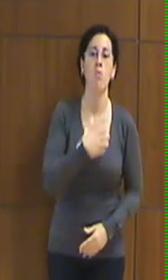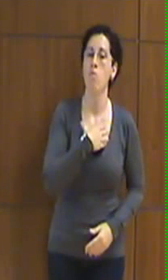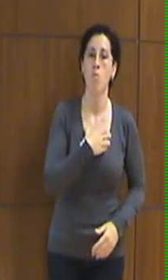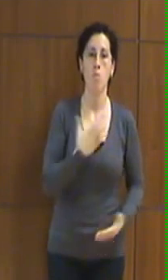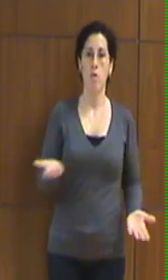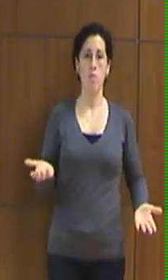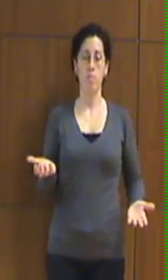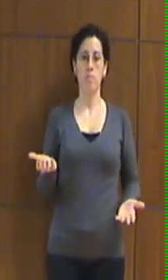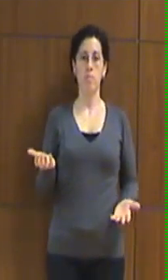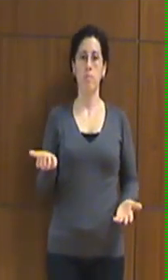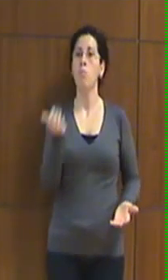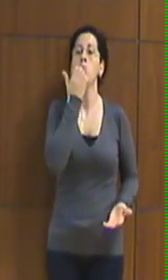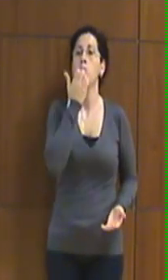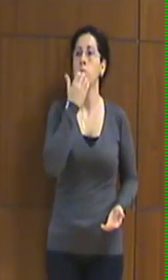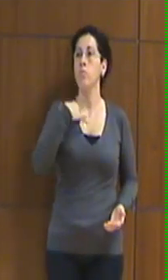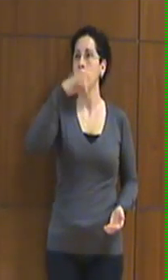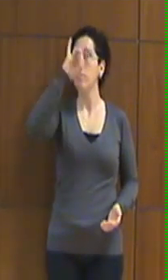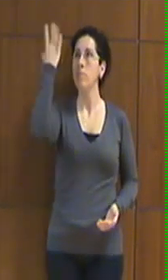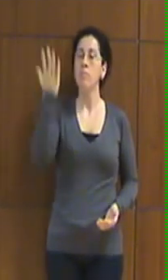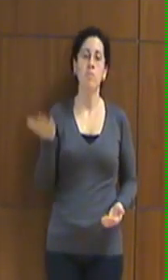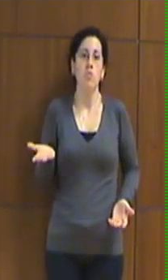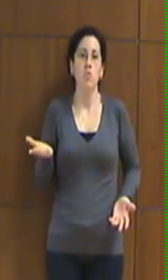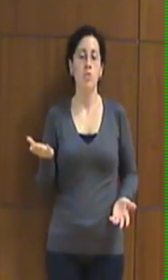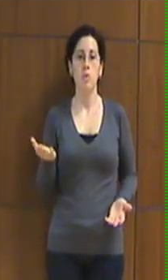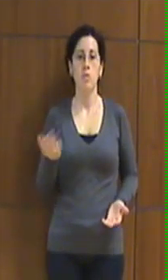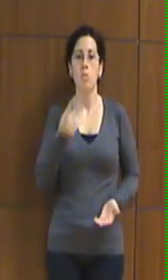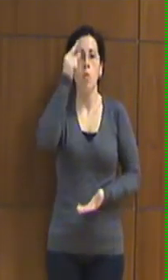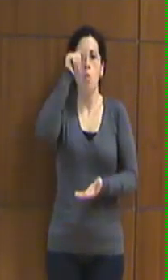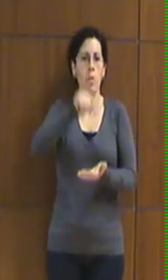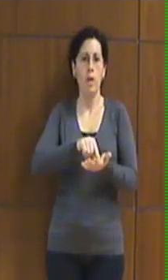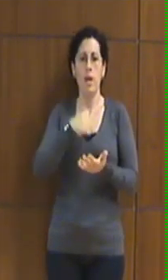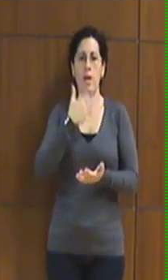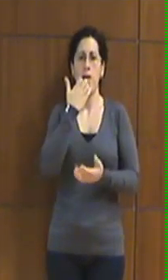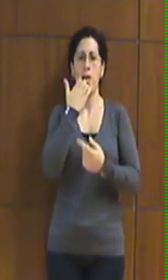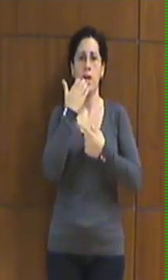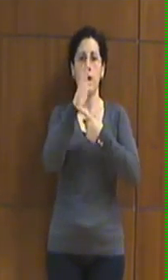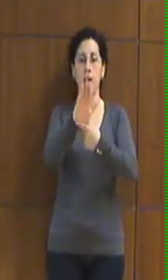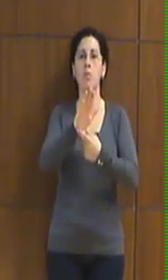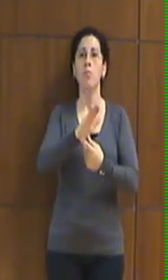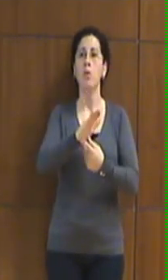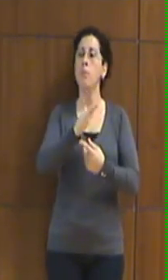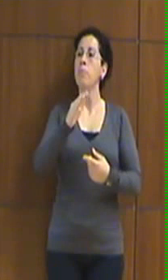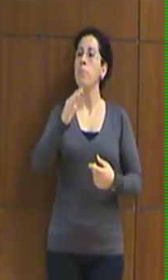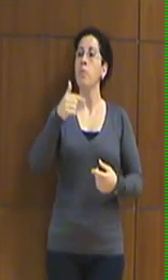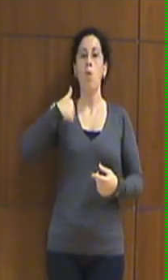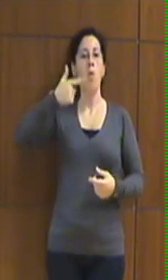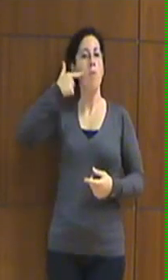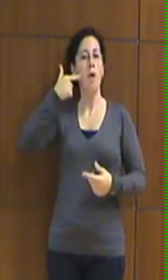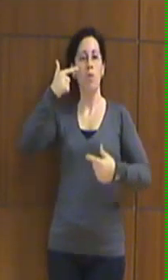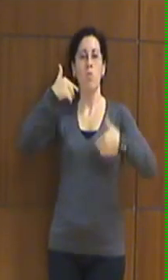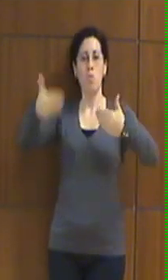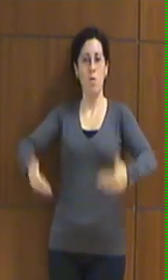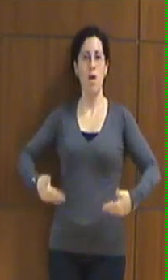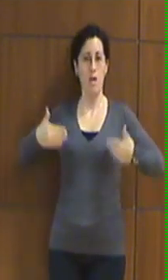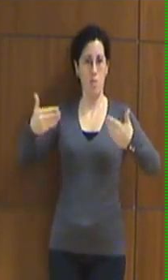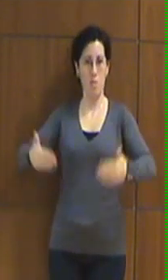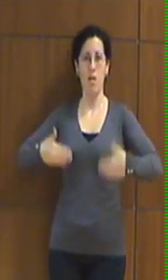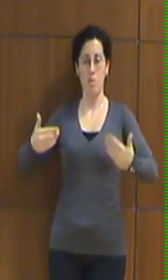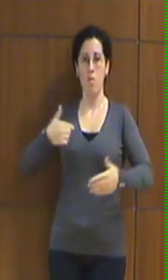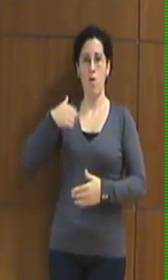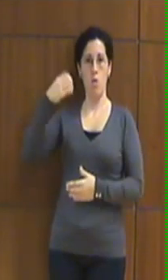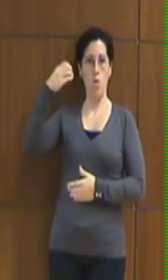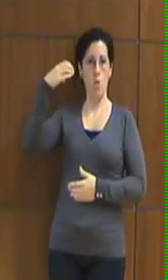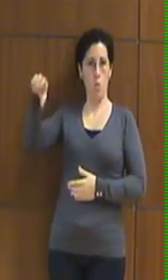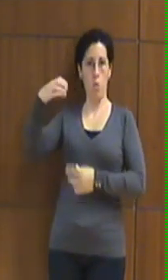cuenta bancaria, dice, no, es que llegó un buen día, no supimos cómo, que si no teníamos una cuenta en un banco no podíamos tener a un crío